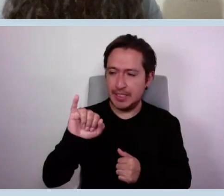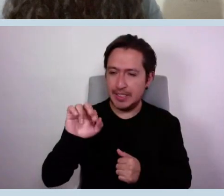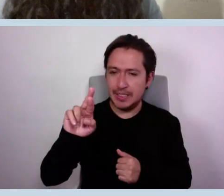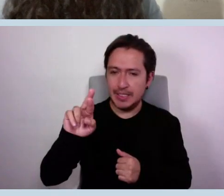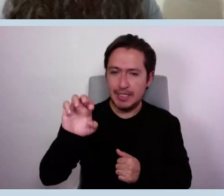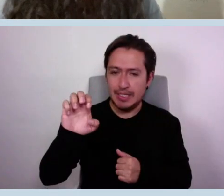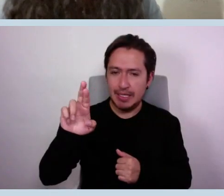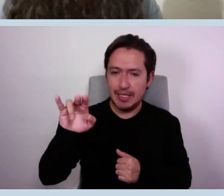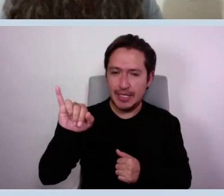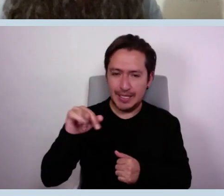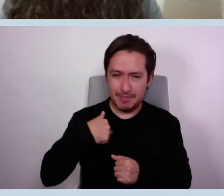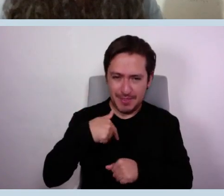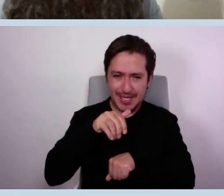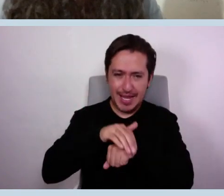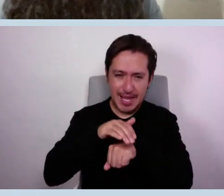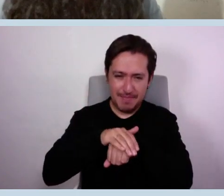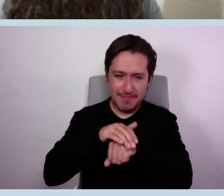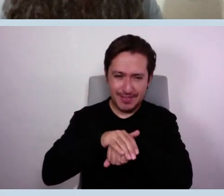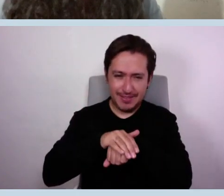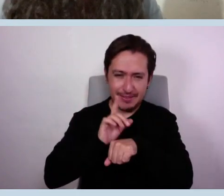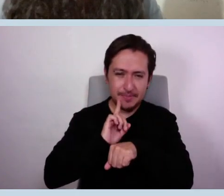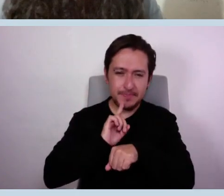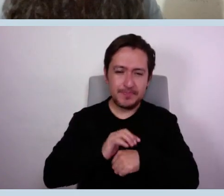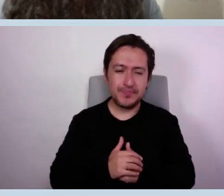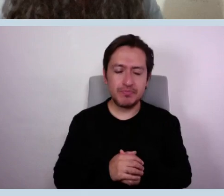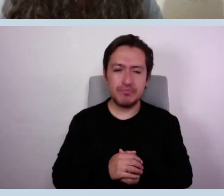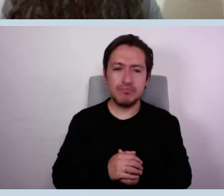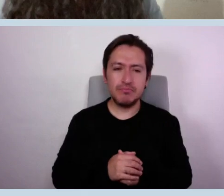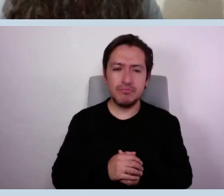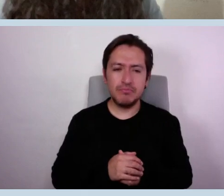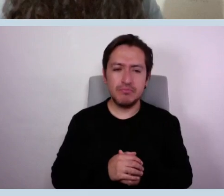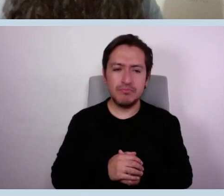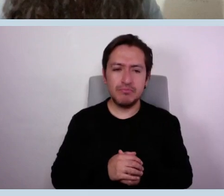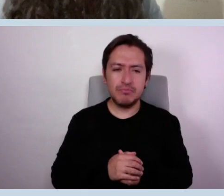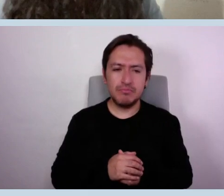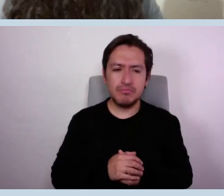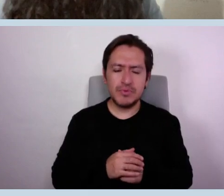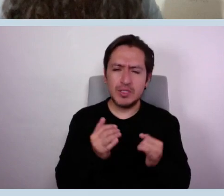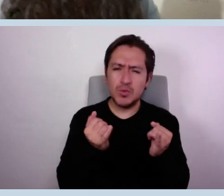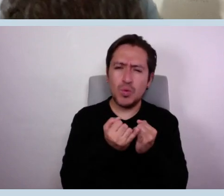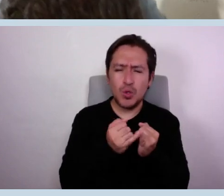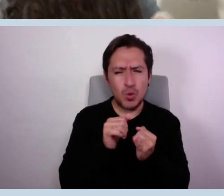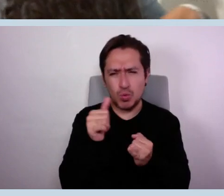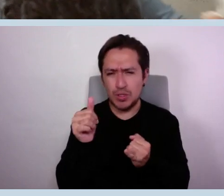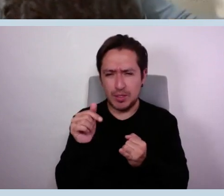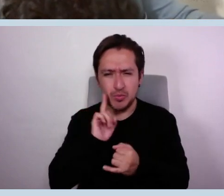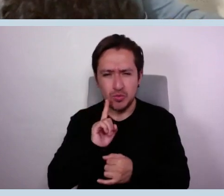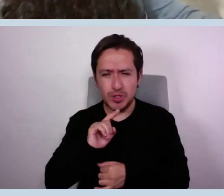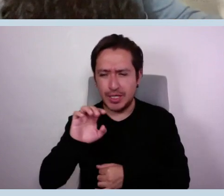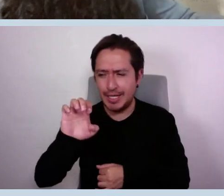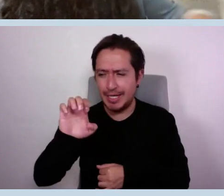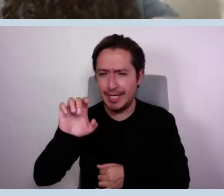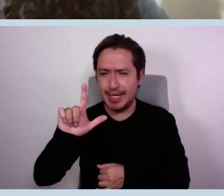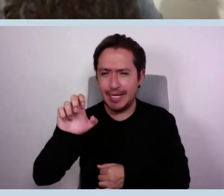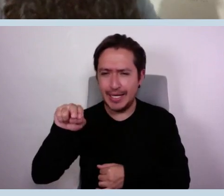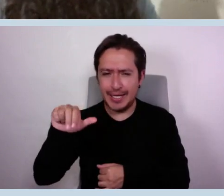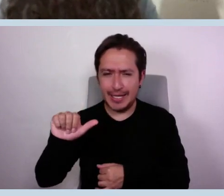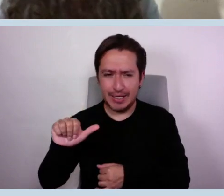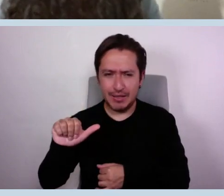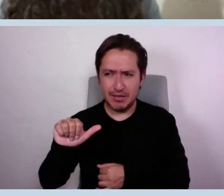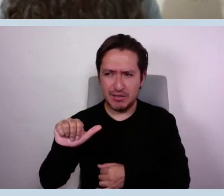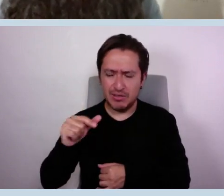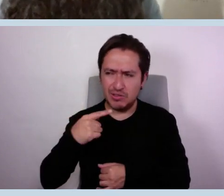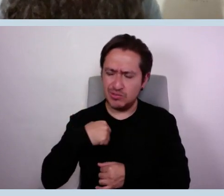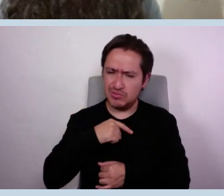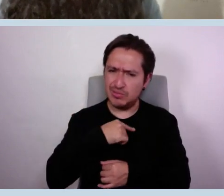Romero Este habló también con Elena Andrade nos dimos cuenta que en nuestro programa de historia virreinal